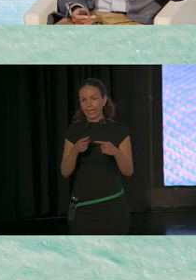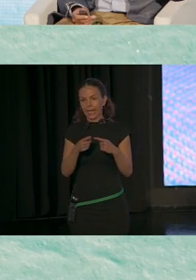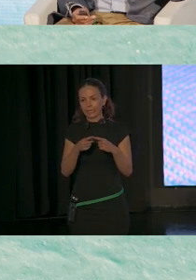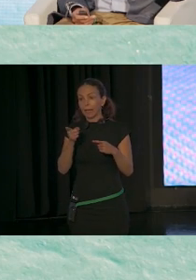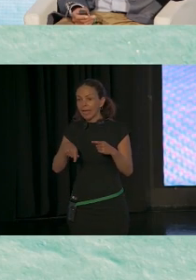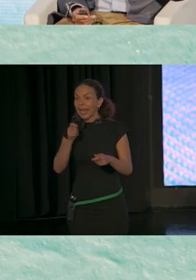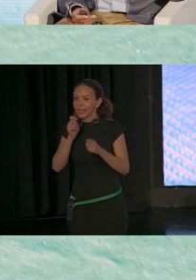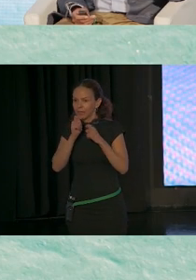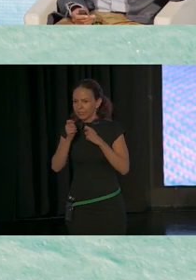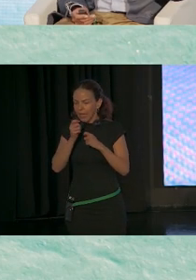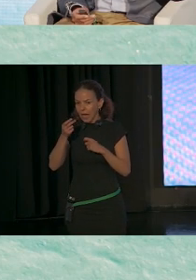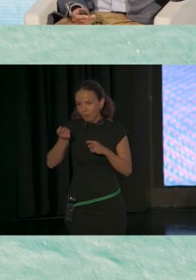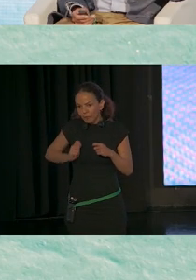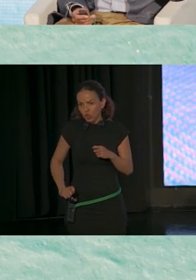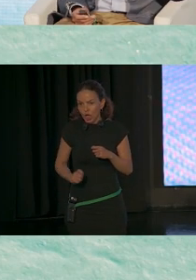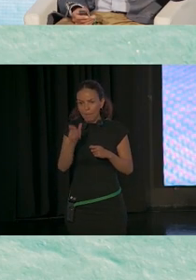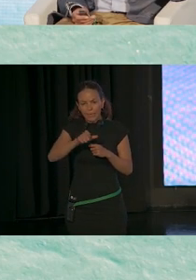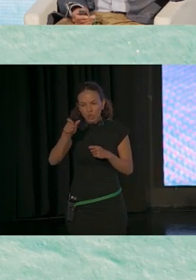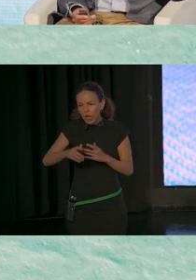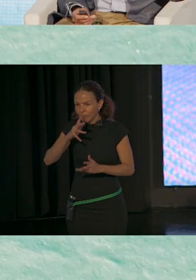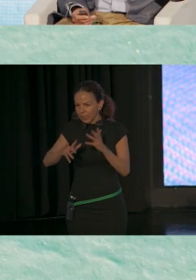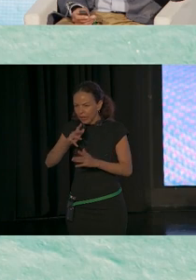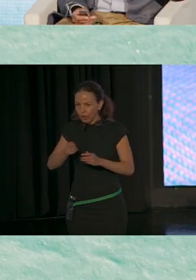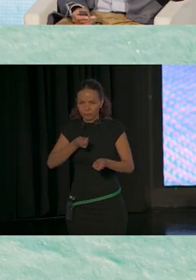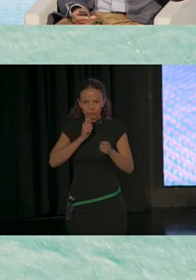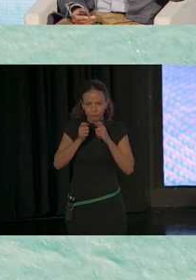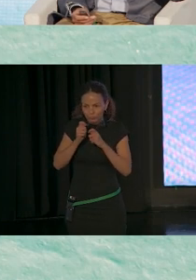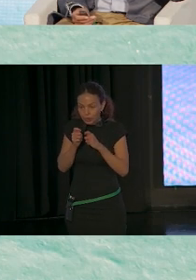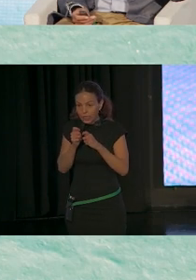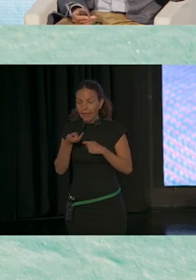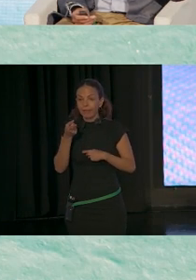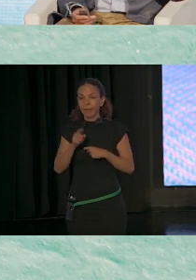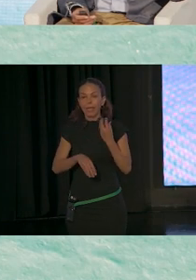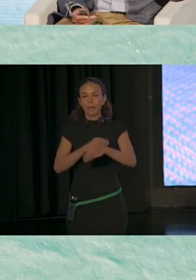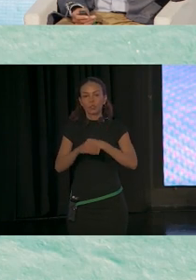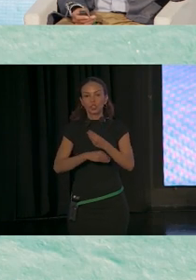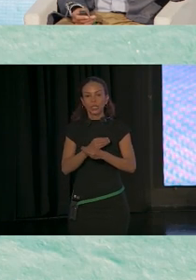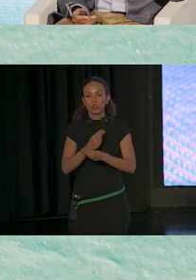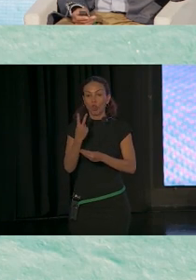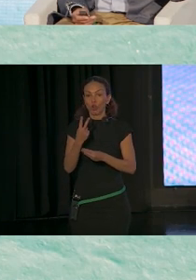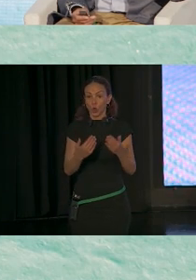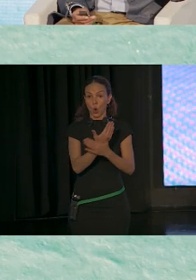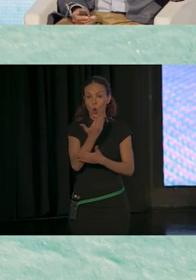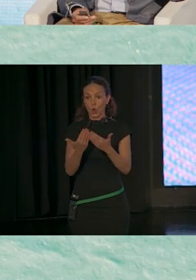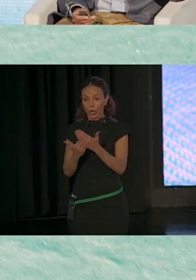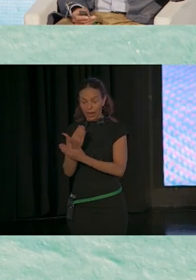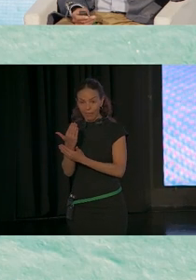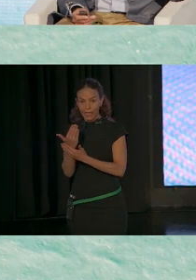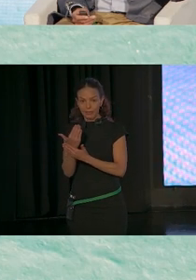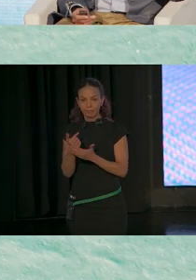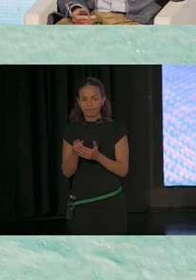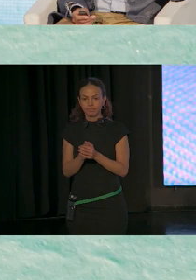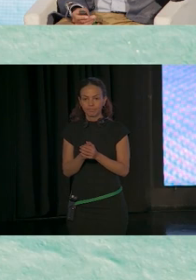a profesionales, gerencia, personas de la administración, etcétera. Hemos hecho también dos jornadas